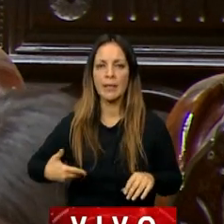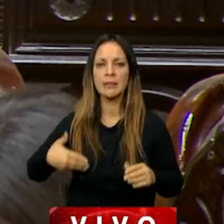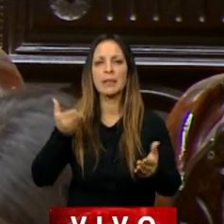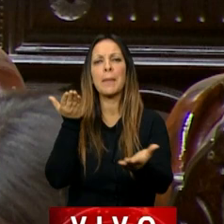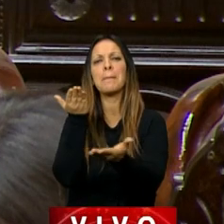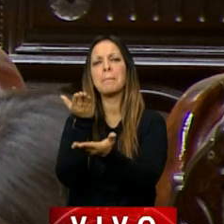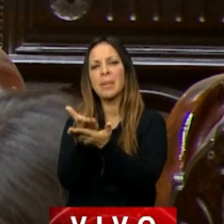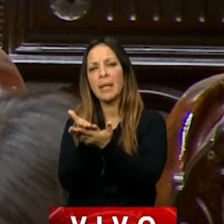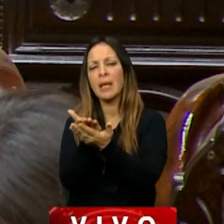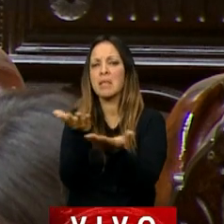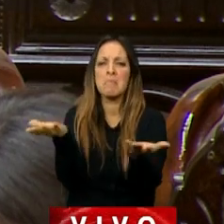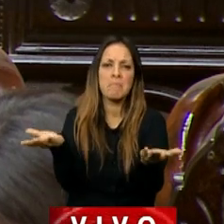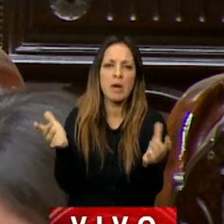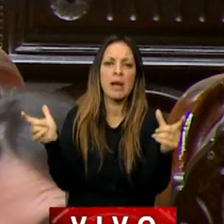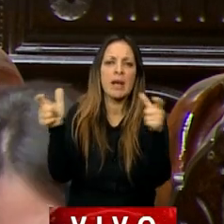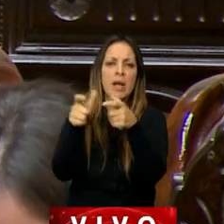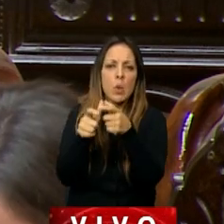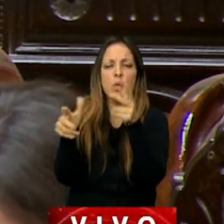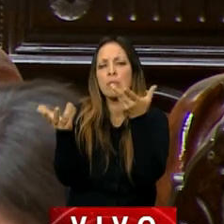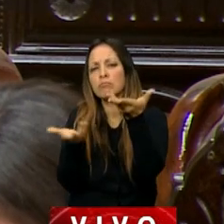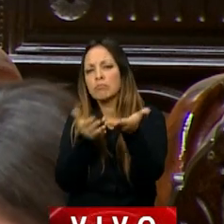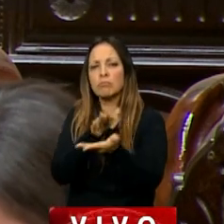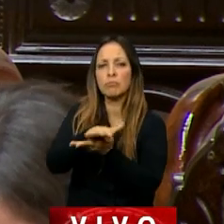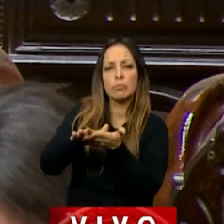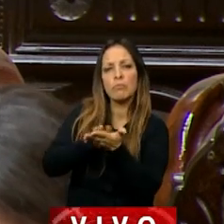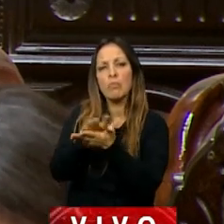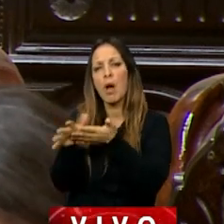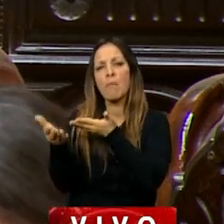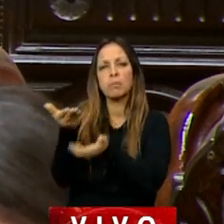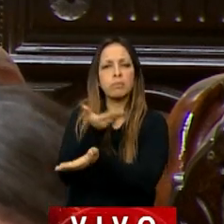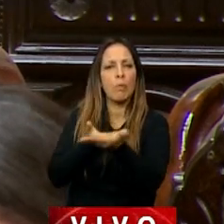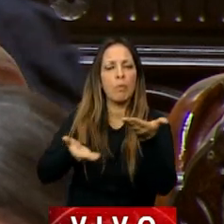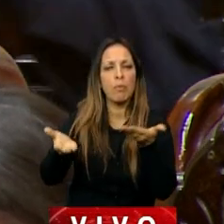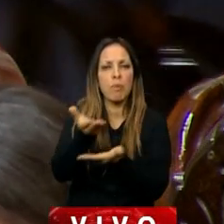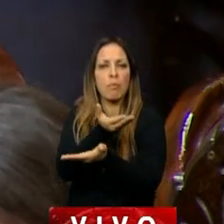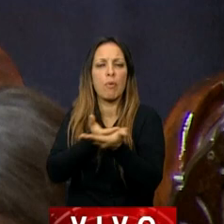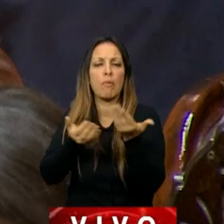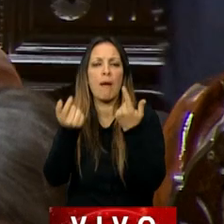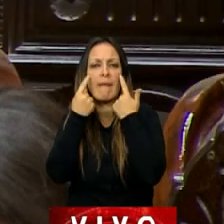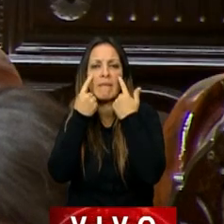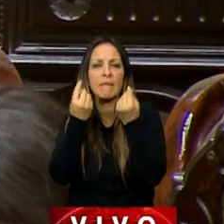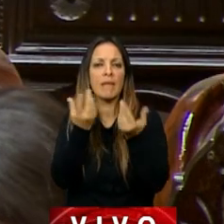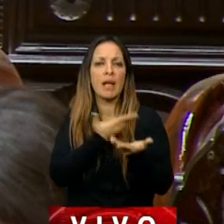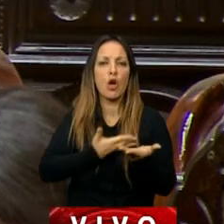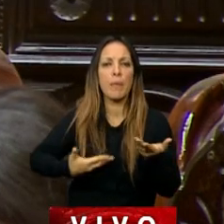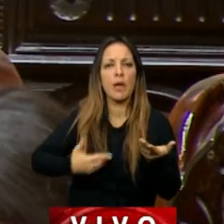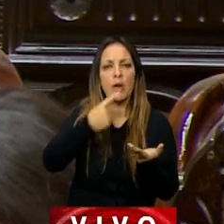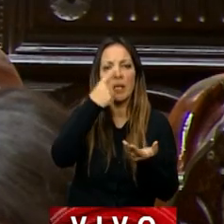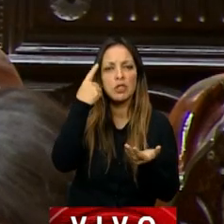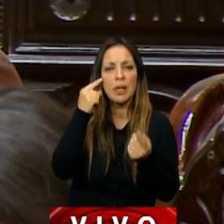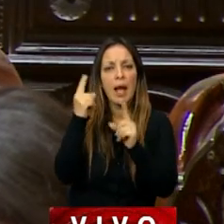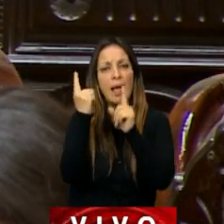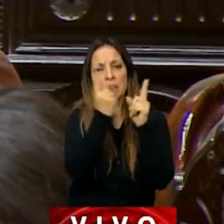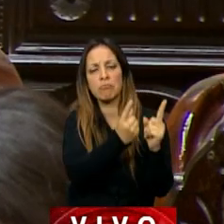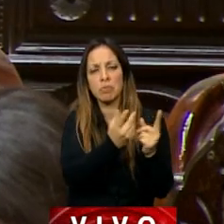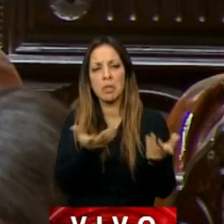pidiendo o reuniéndose en la búsqueda de soluciones o en la búsqueda de que el gobierno nacional tal vez los